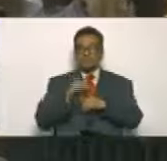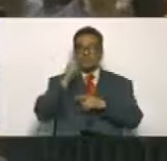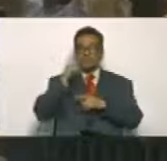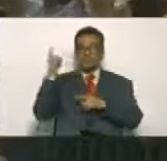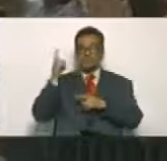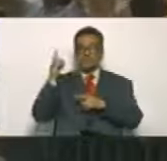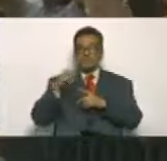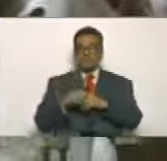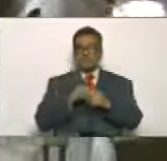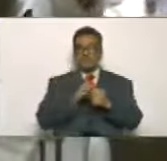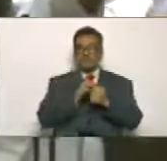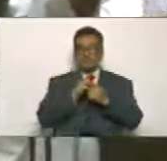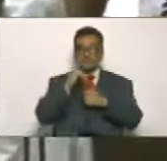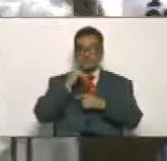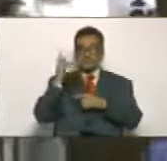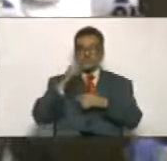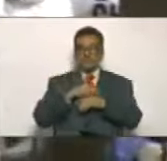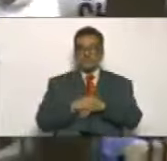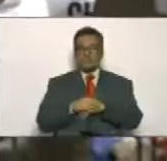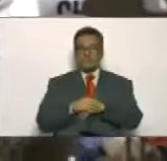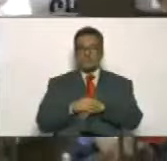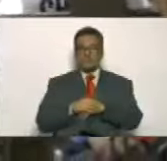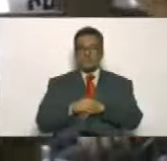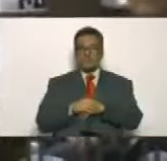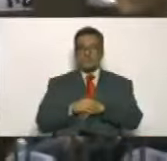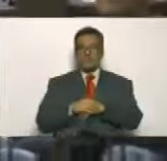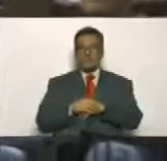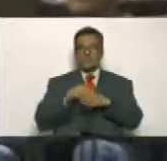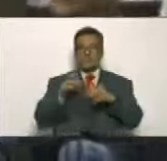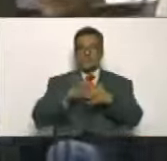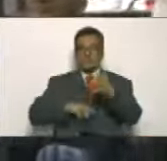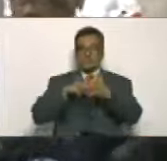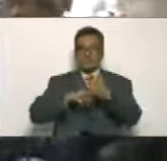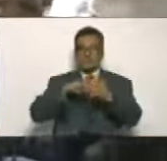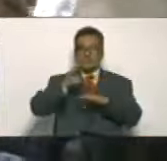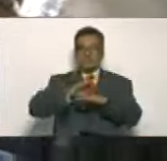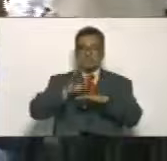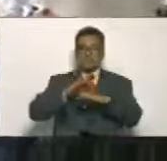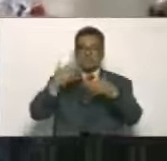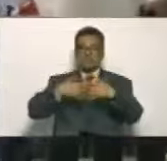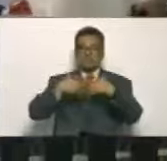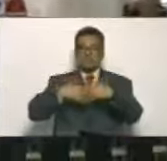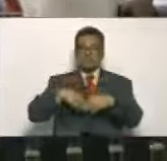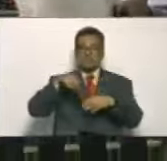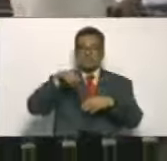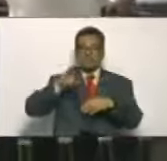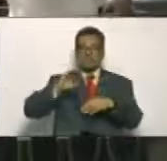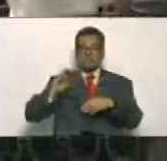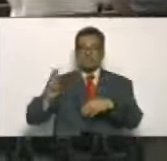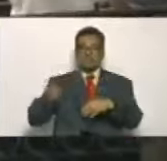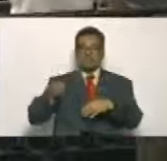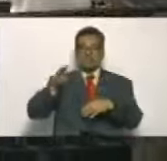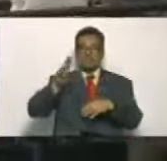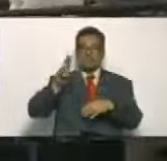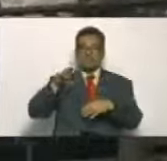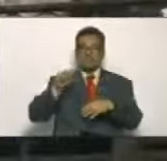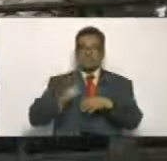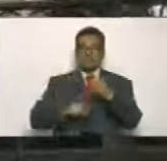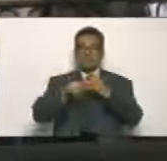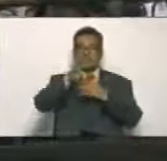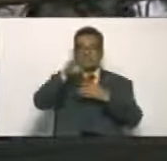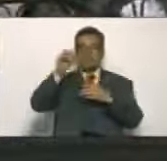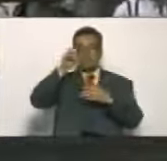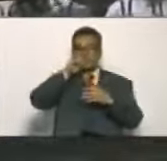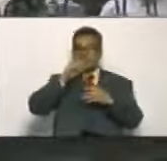el palco de invitados. Hacienda de Cacao, Asociación Civil Empresa Campesina Chuao, que tiene más de 400